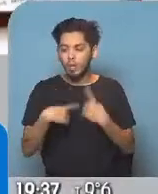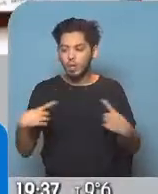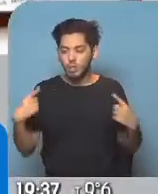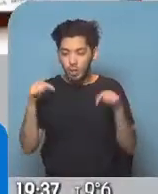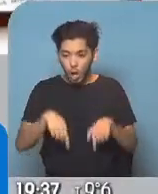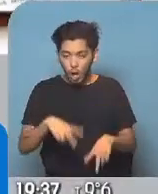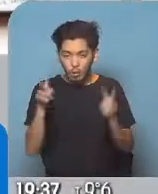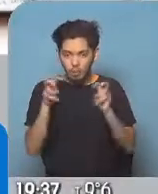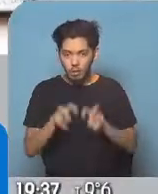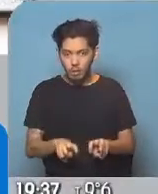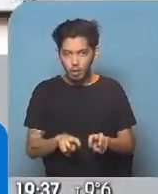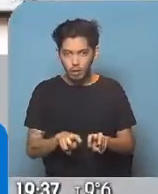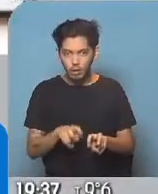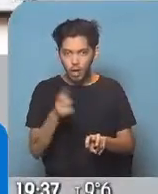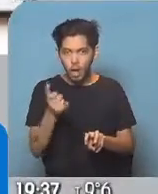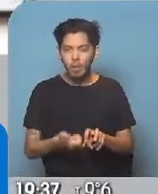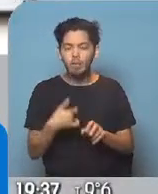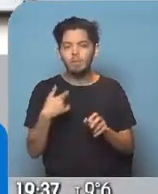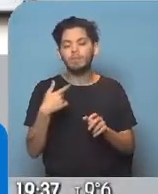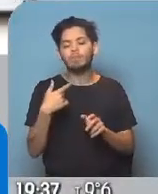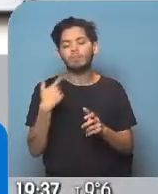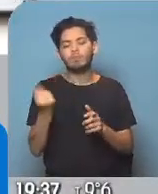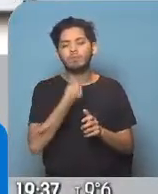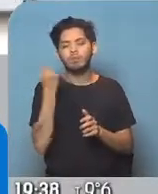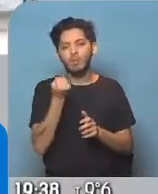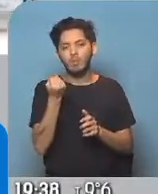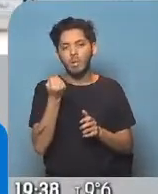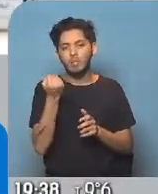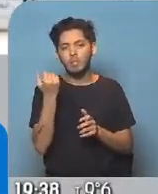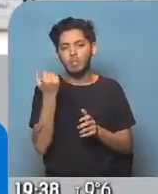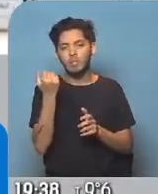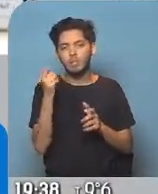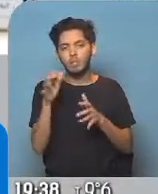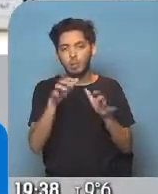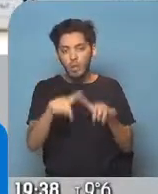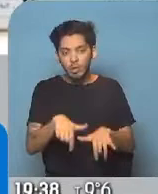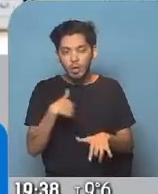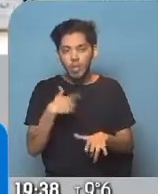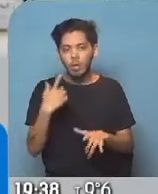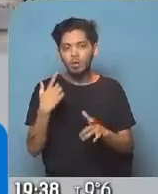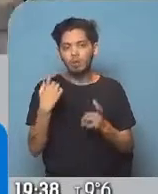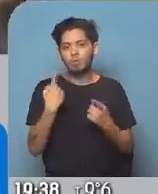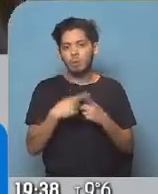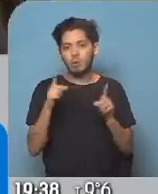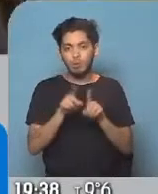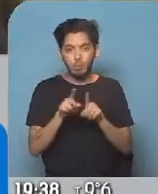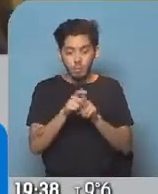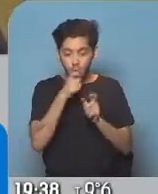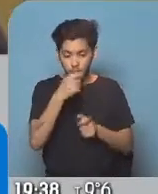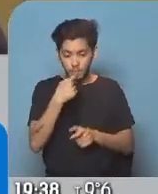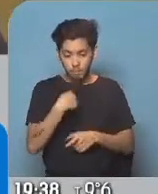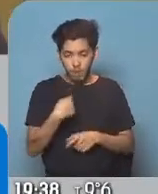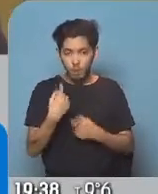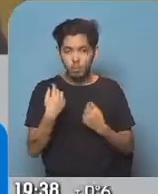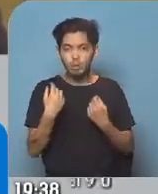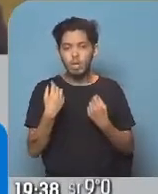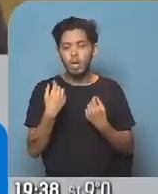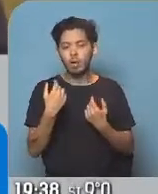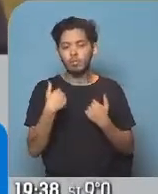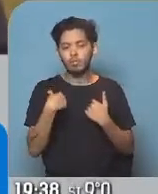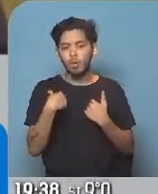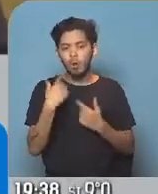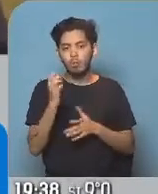están investigando. Lo que tiene de importante este caso, sobre el cual yo si me pregunta como